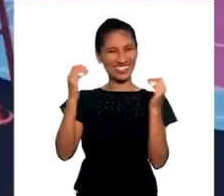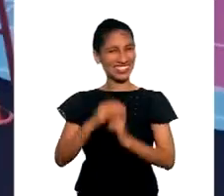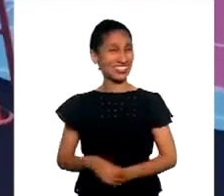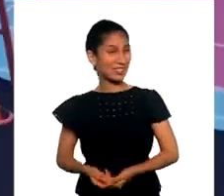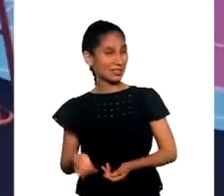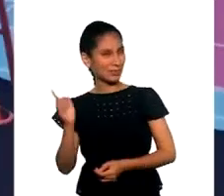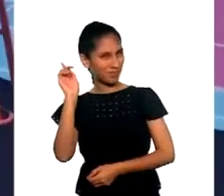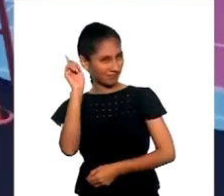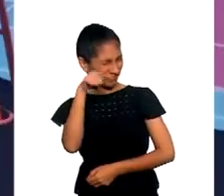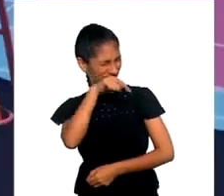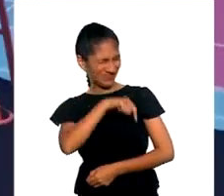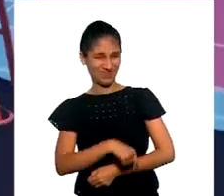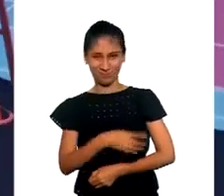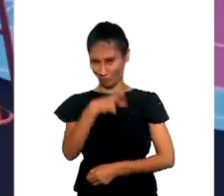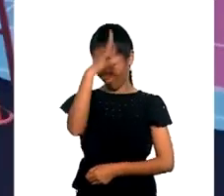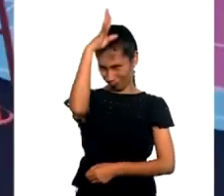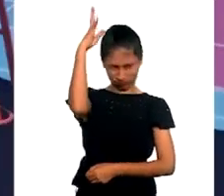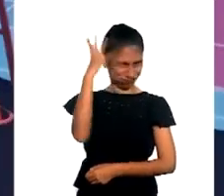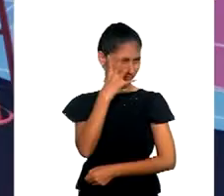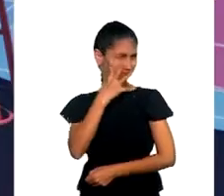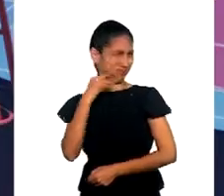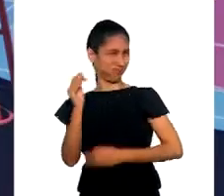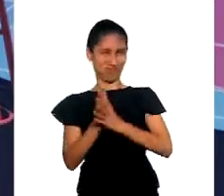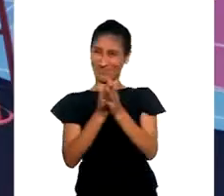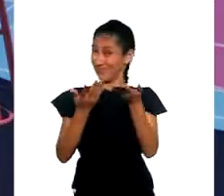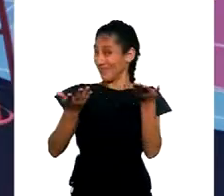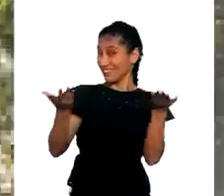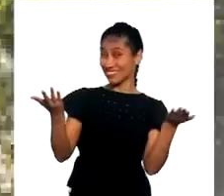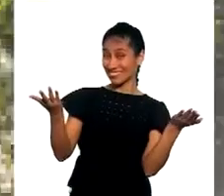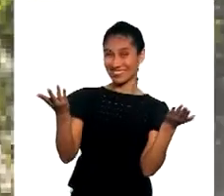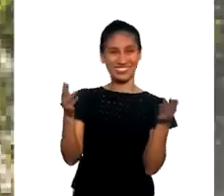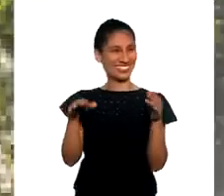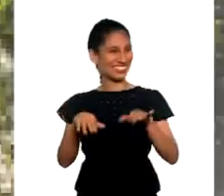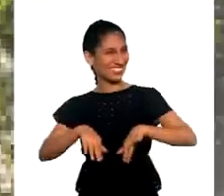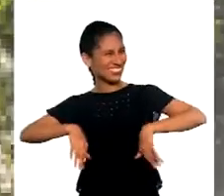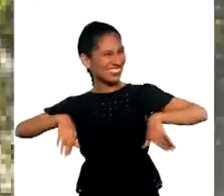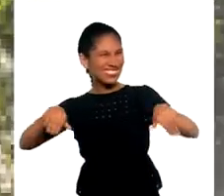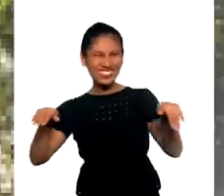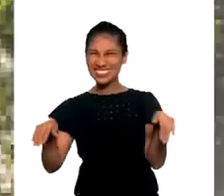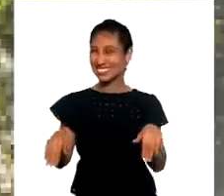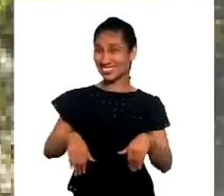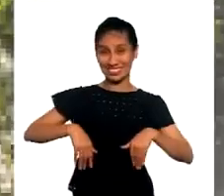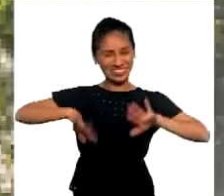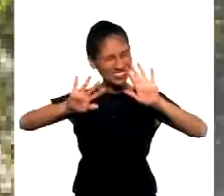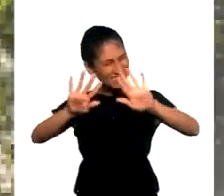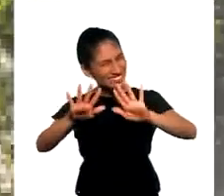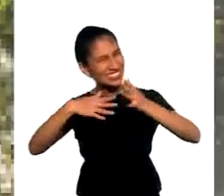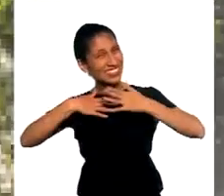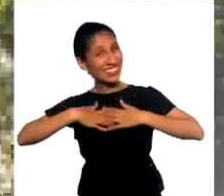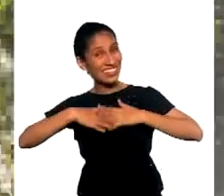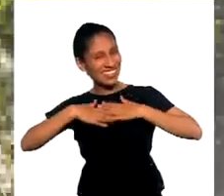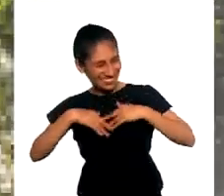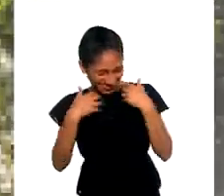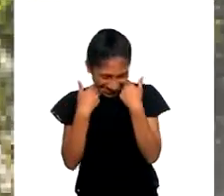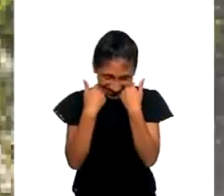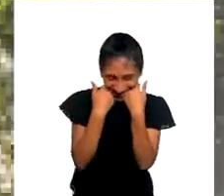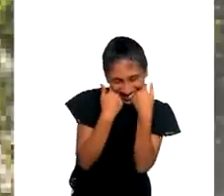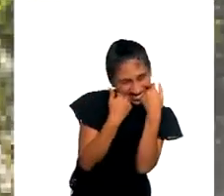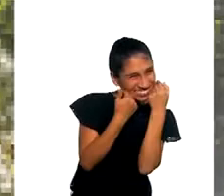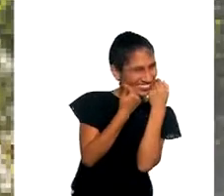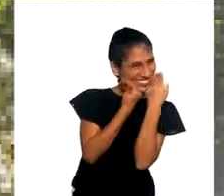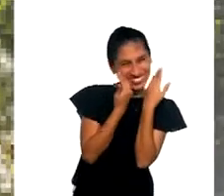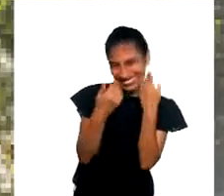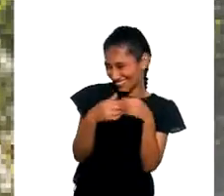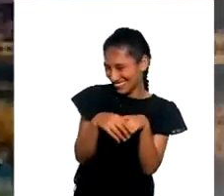es héctor es un experto pues basta basta que me sonrojo